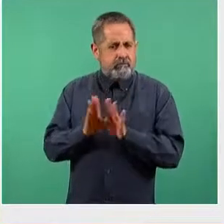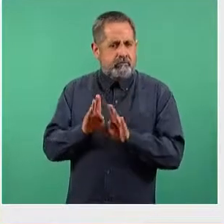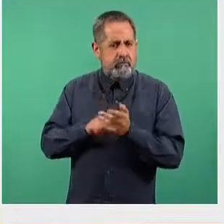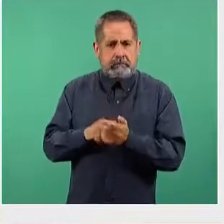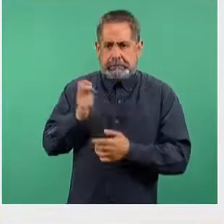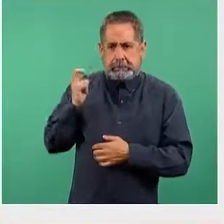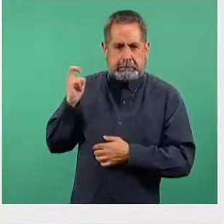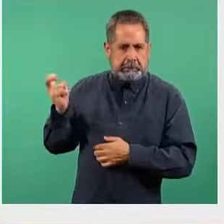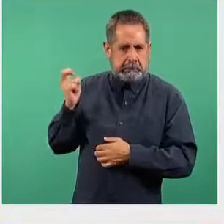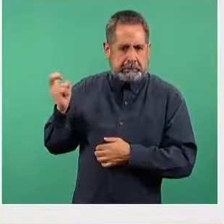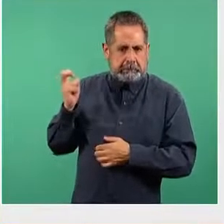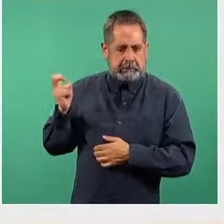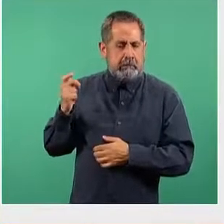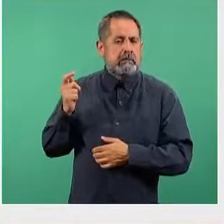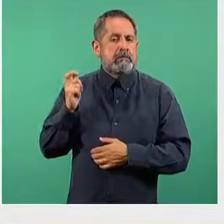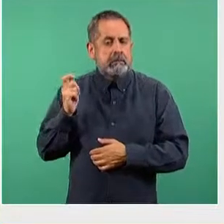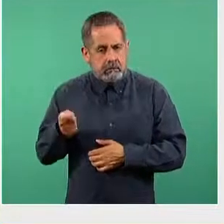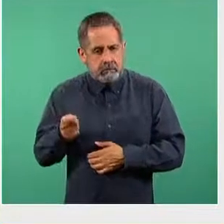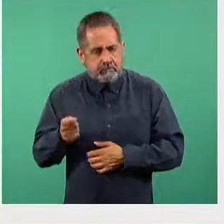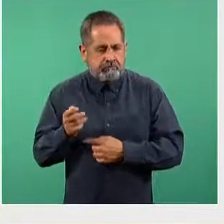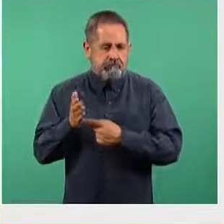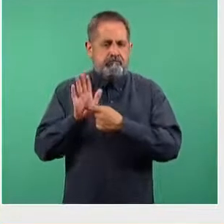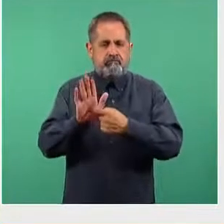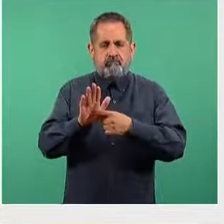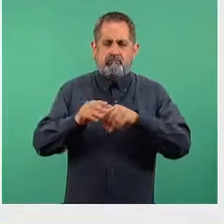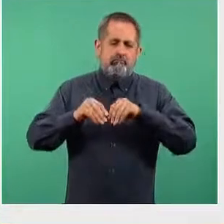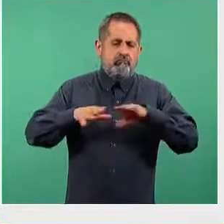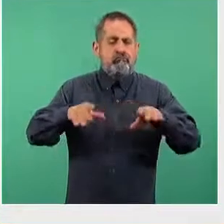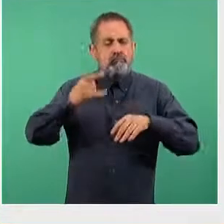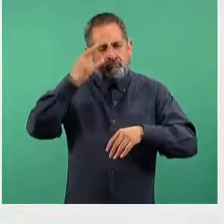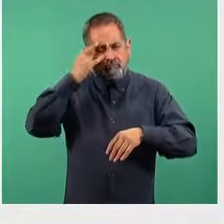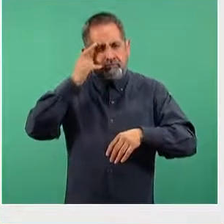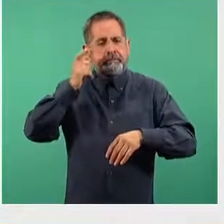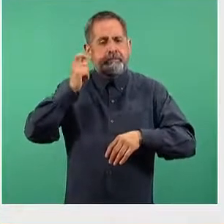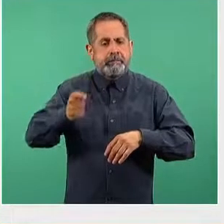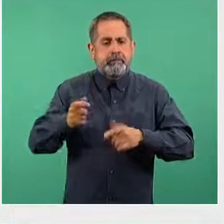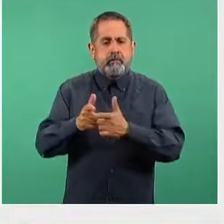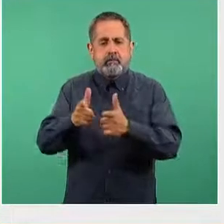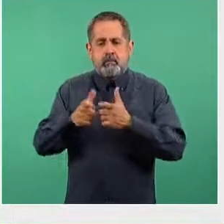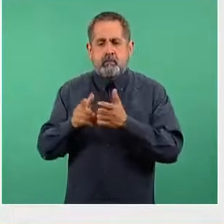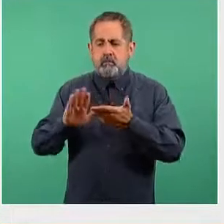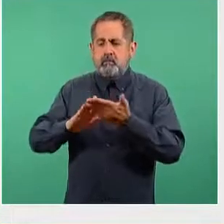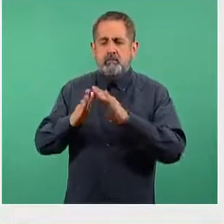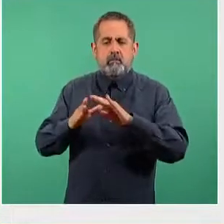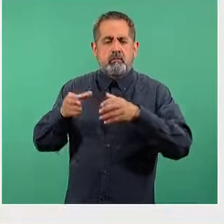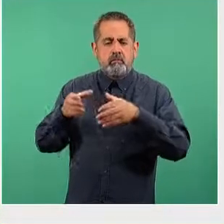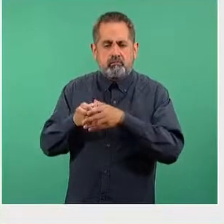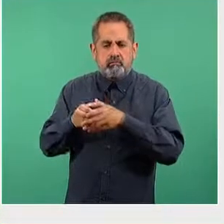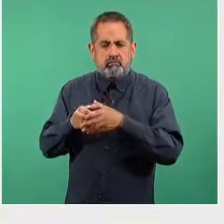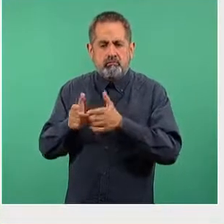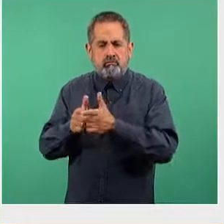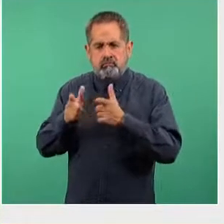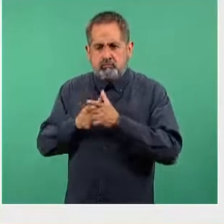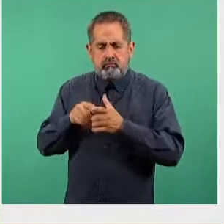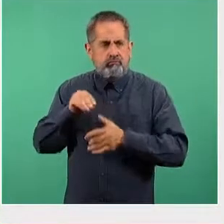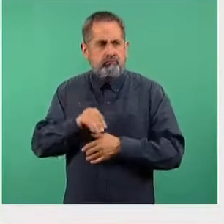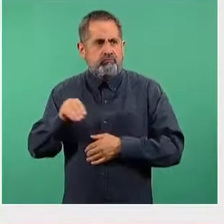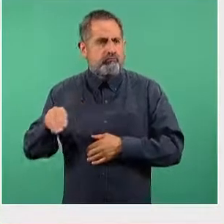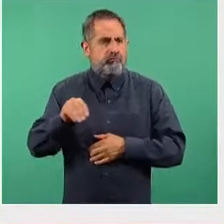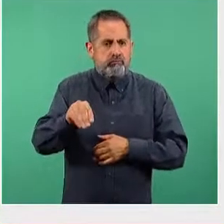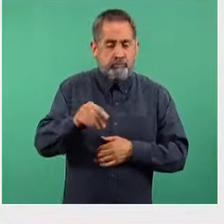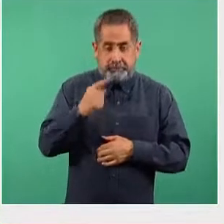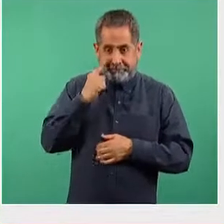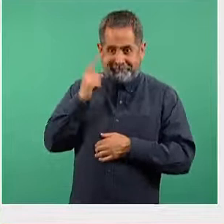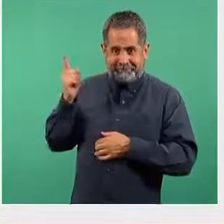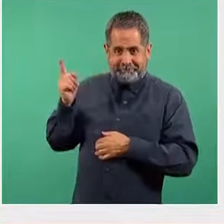epidémico que hasta hoy presentamos en Campeche son las brigadas comunitarias. En esta lámina